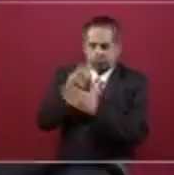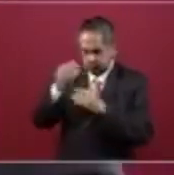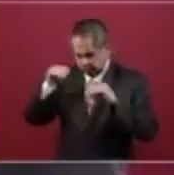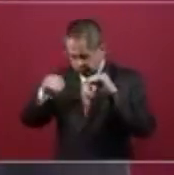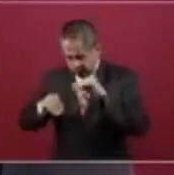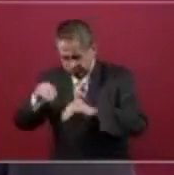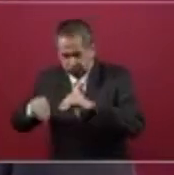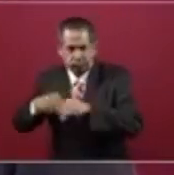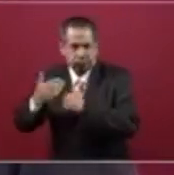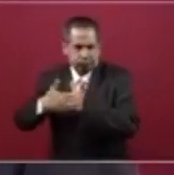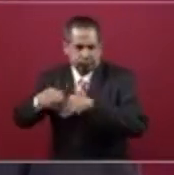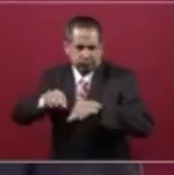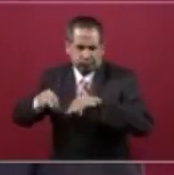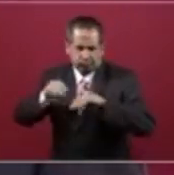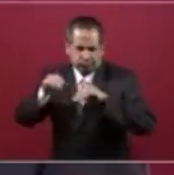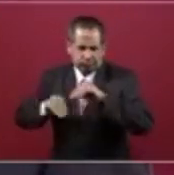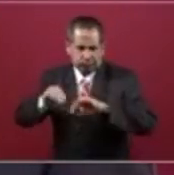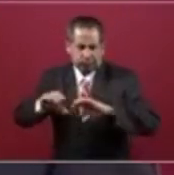haciendo,